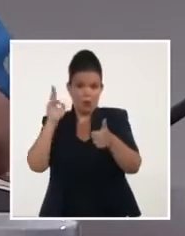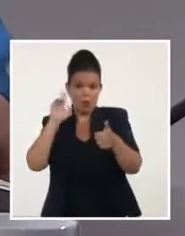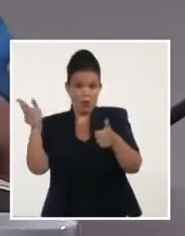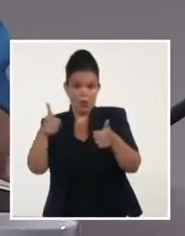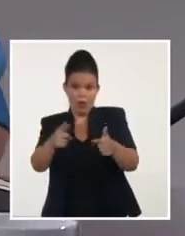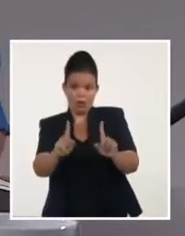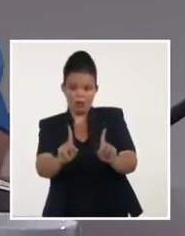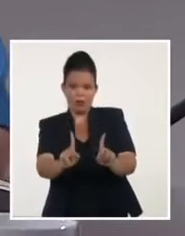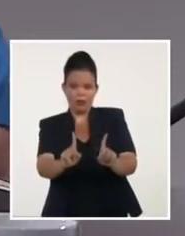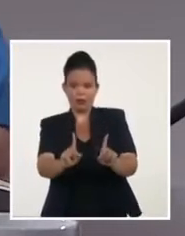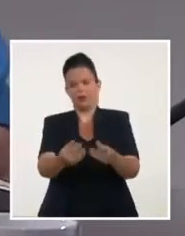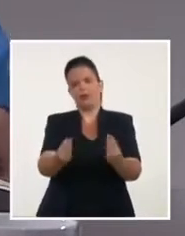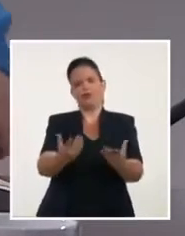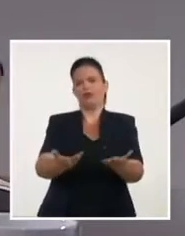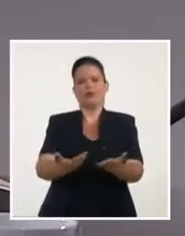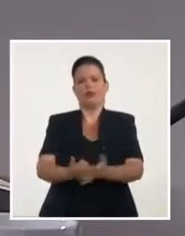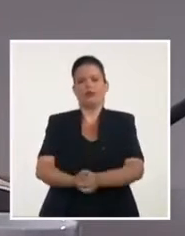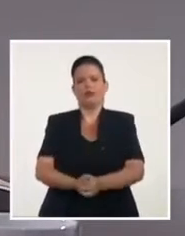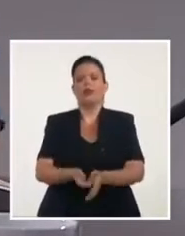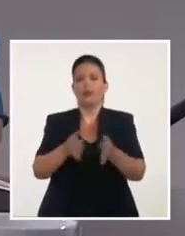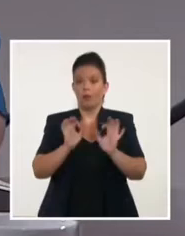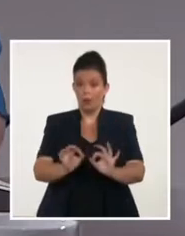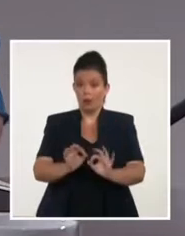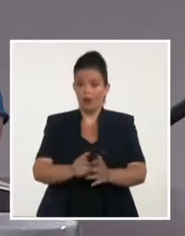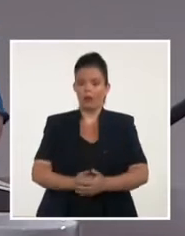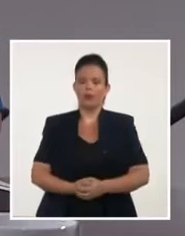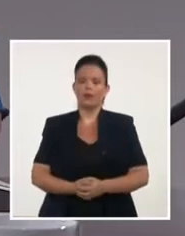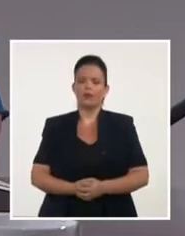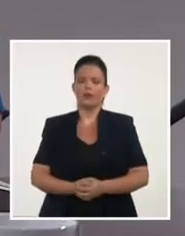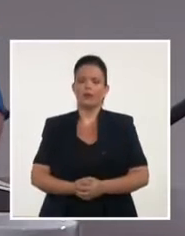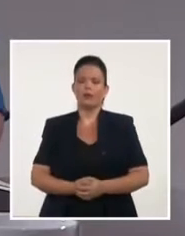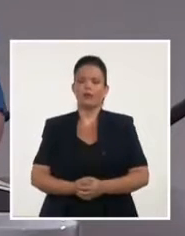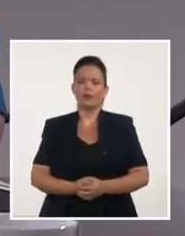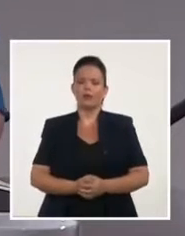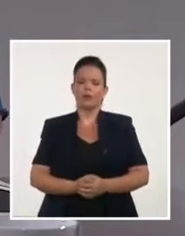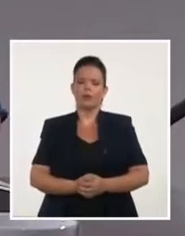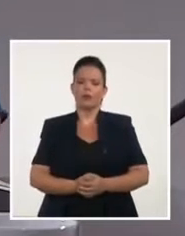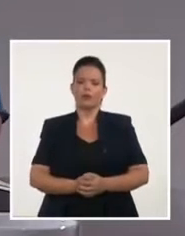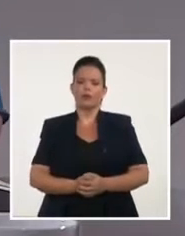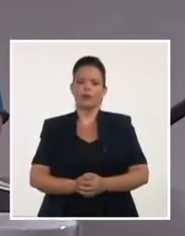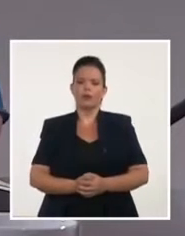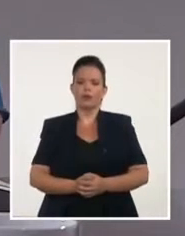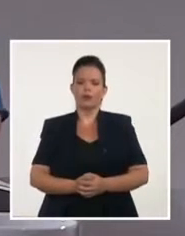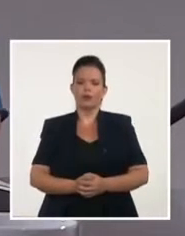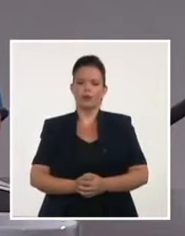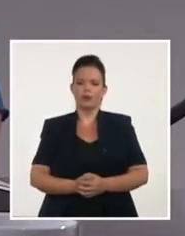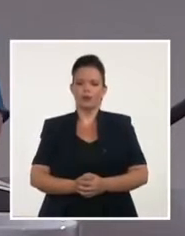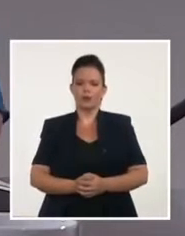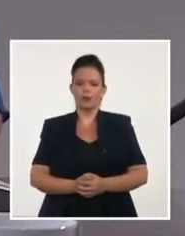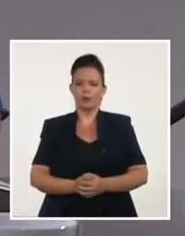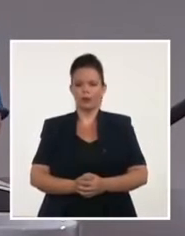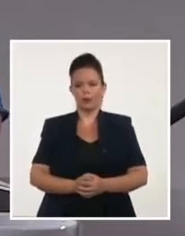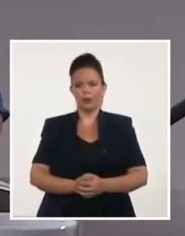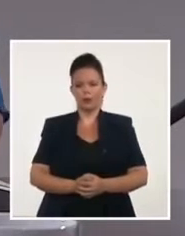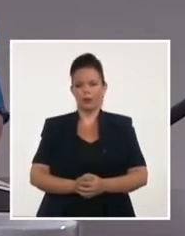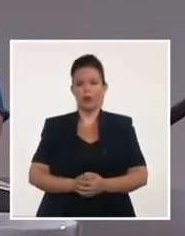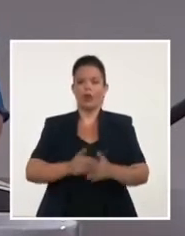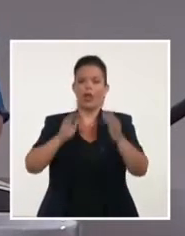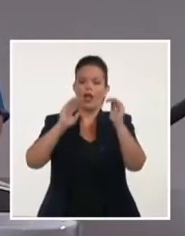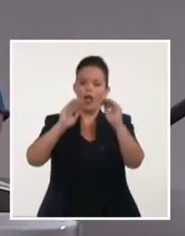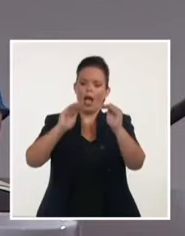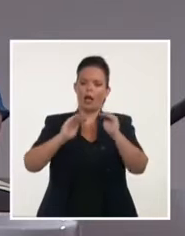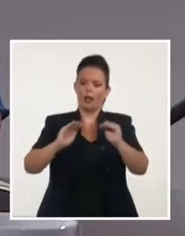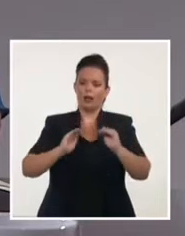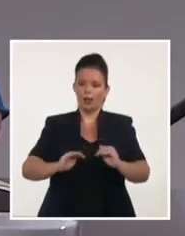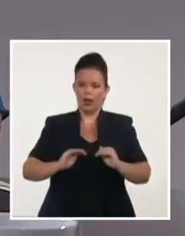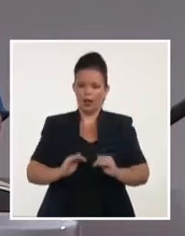local, sino la escala global o la escala en términos de la audiencia o de la opinión pública